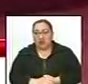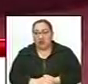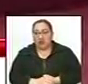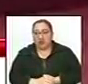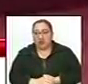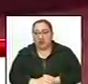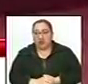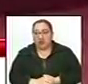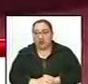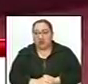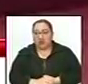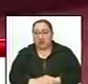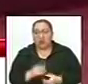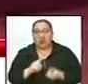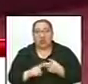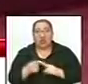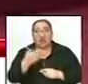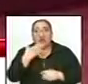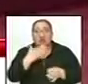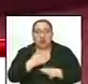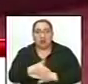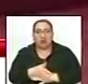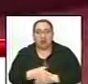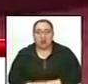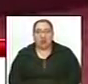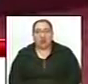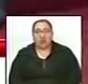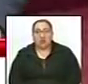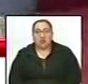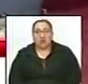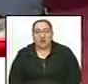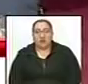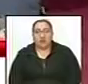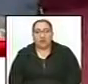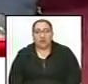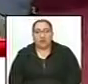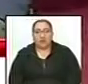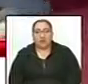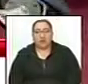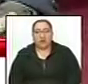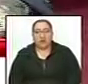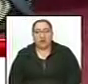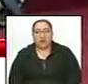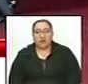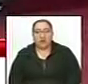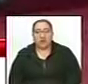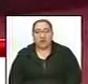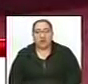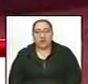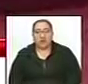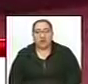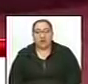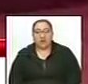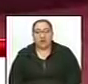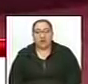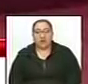nuestro país, desde quienes se intrometen o quieren intrometerse en poderes autónomos, presidente. Cuando uno